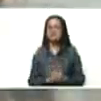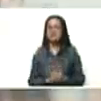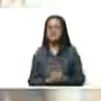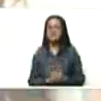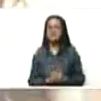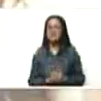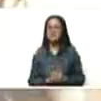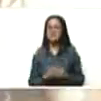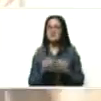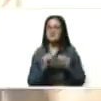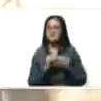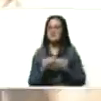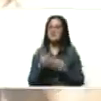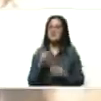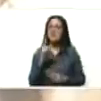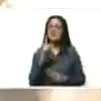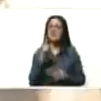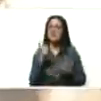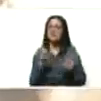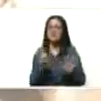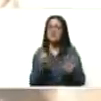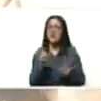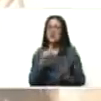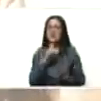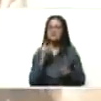es un acoplador tipo 160D4,